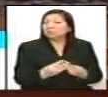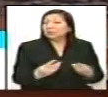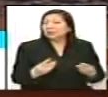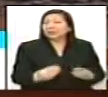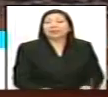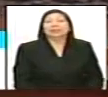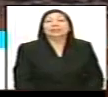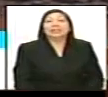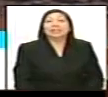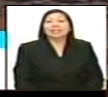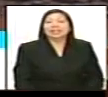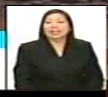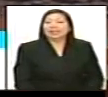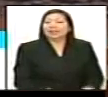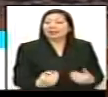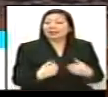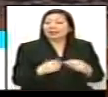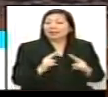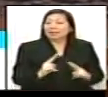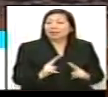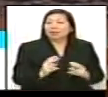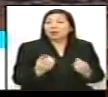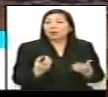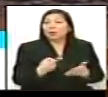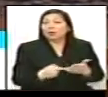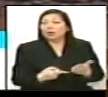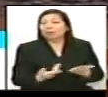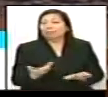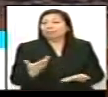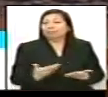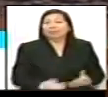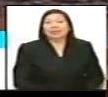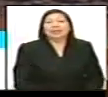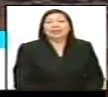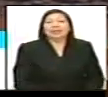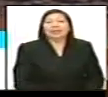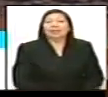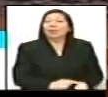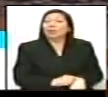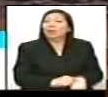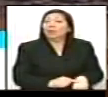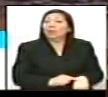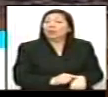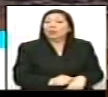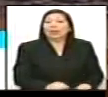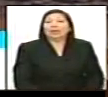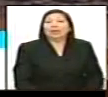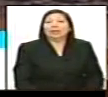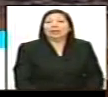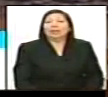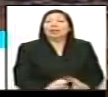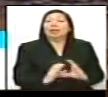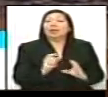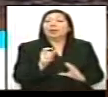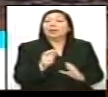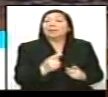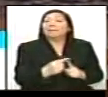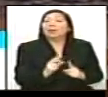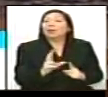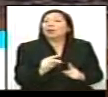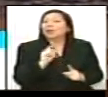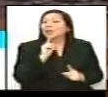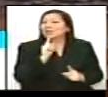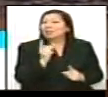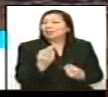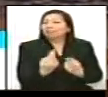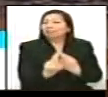era tenía que ver con los delitos que se cometían durante el ejercicio del cargo de congresista, pero que no